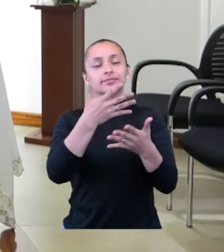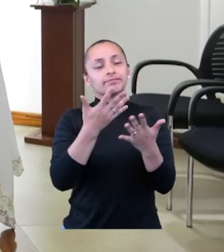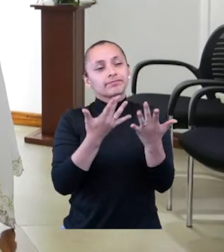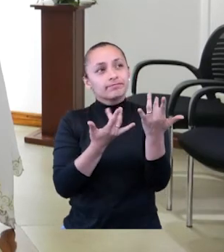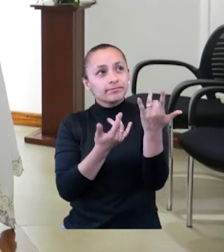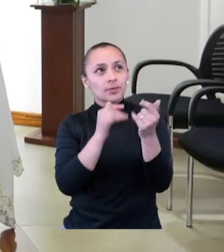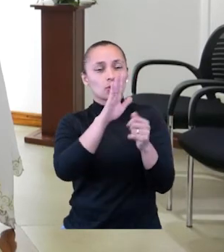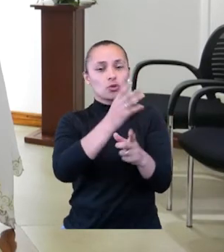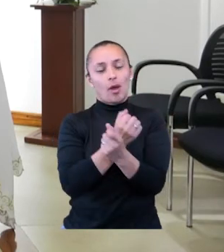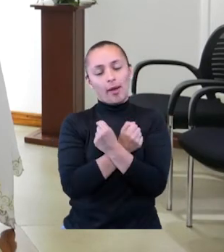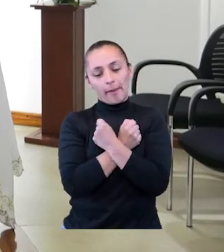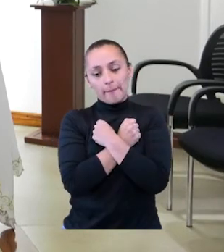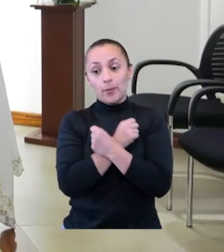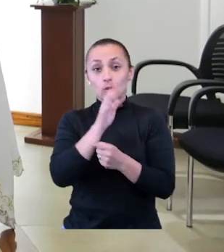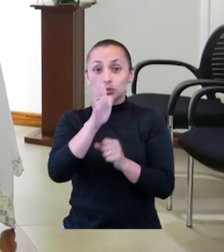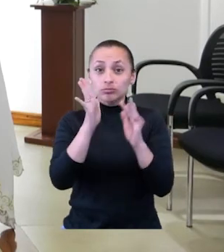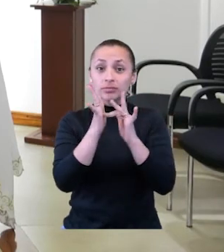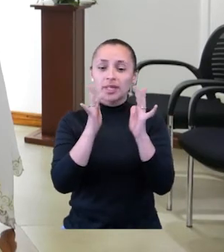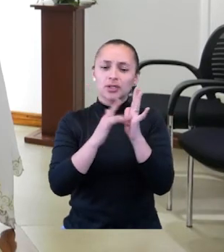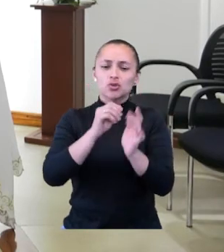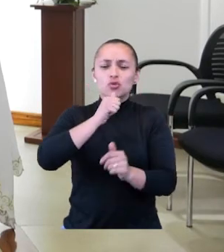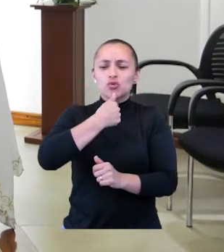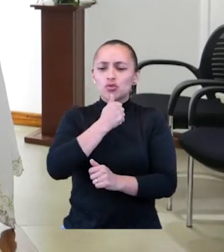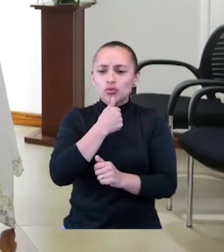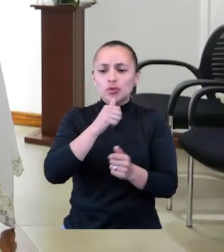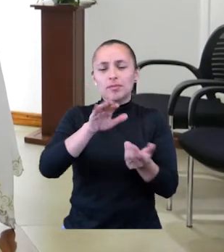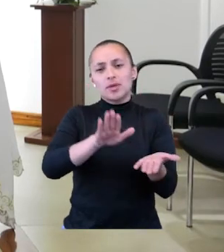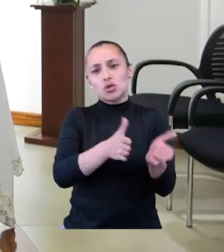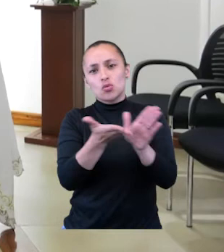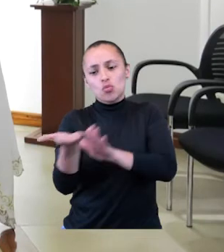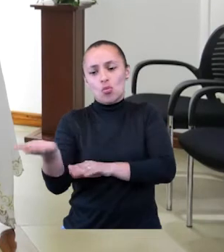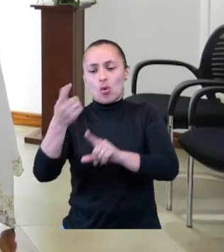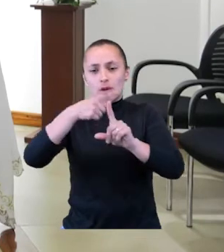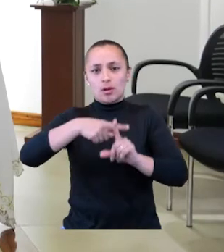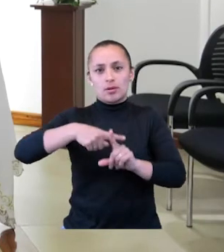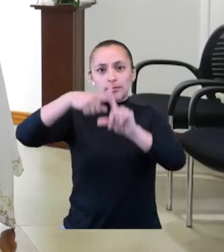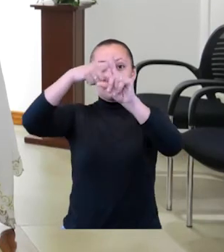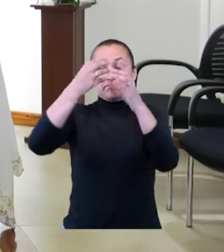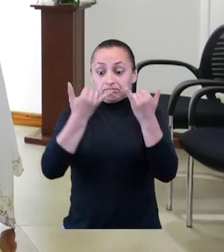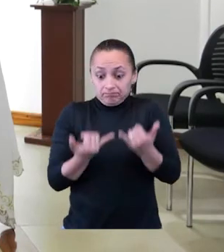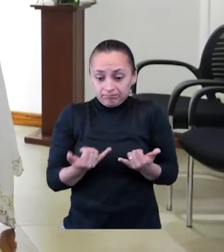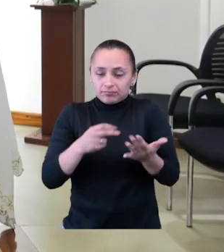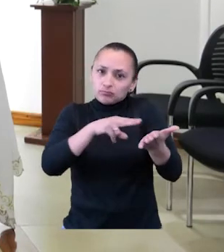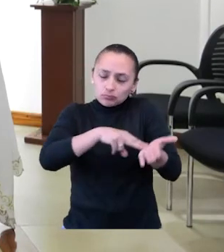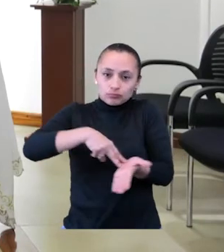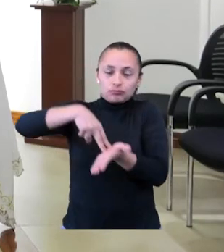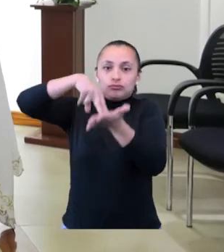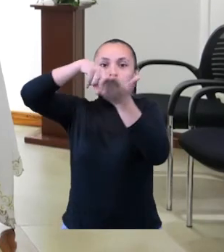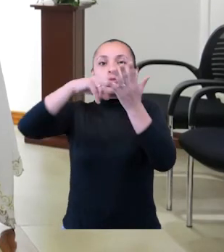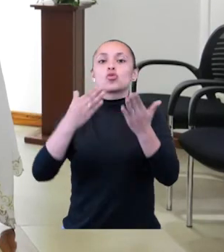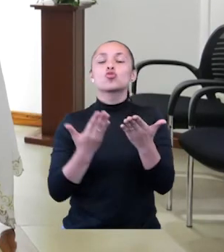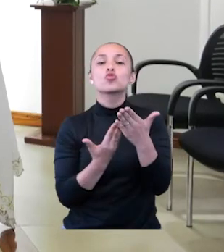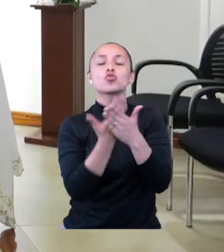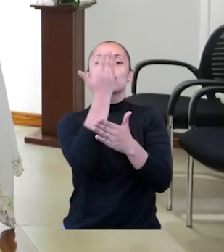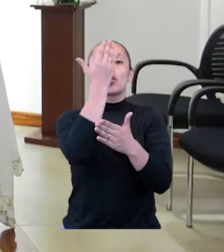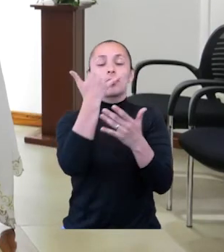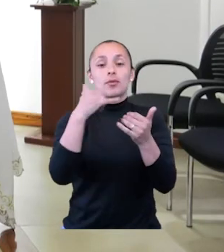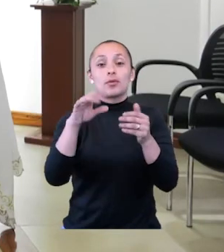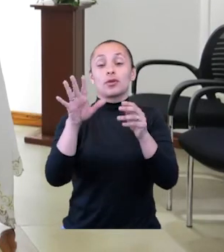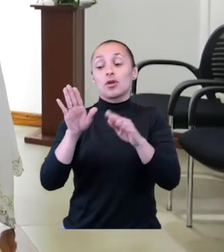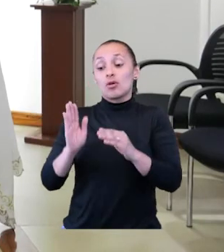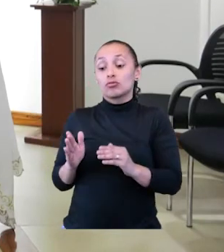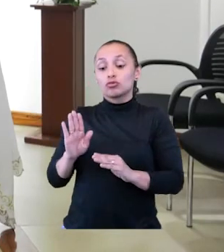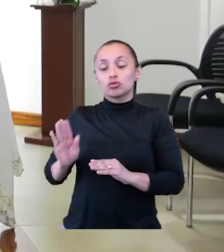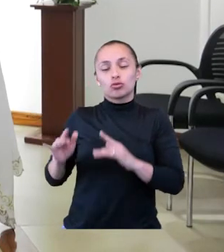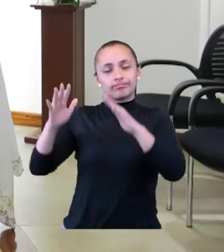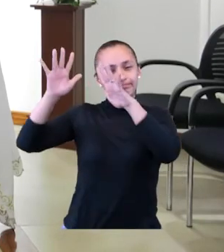cristo tu hijo a través del sufrimiento y de la muerte en cruz ha resucitado a la vida nueva y ha sido glorificado a